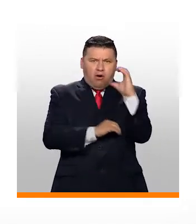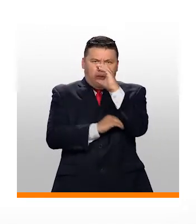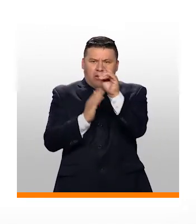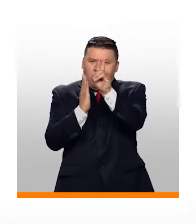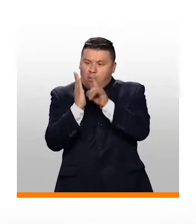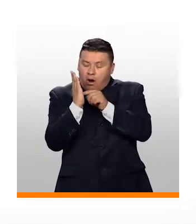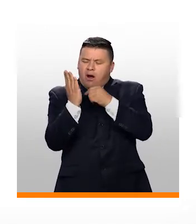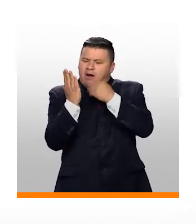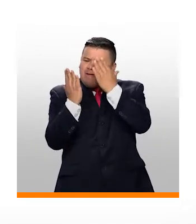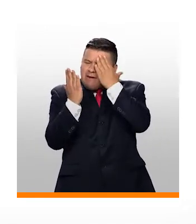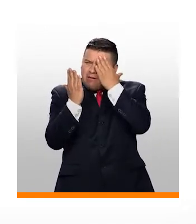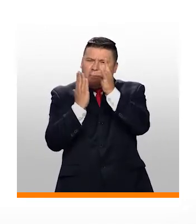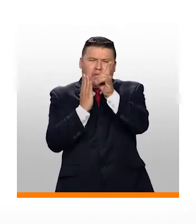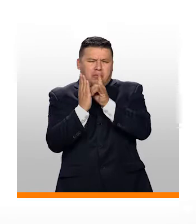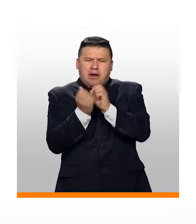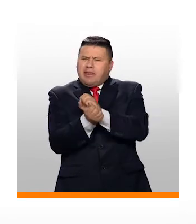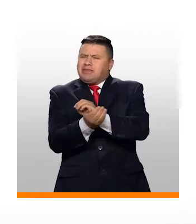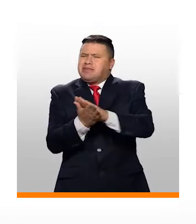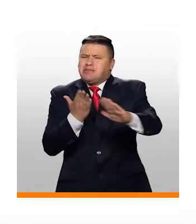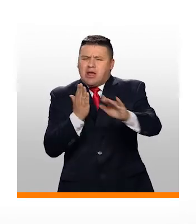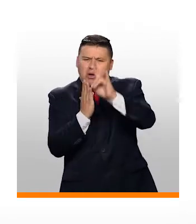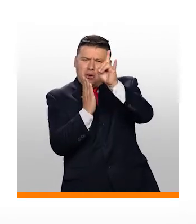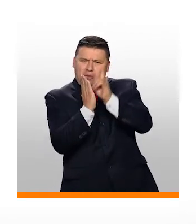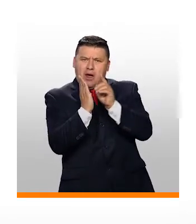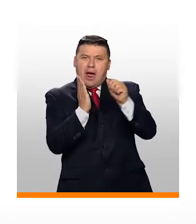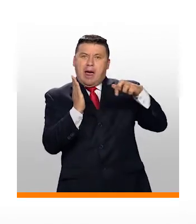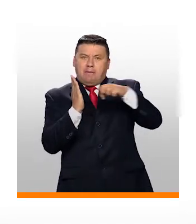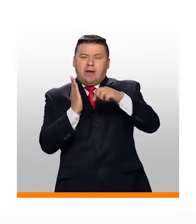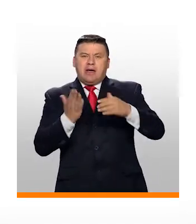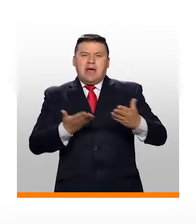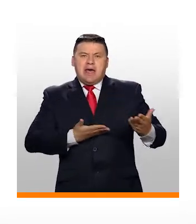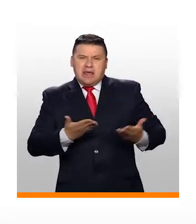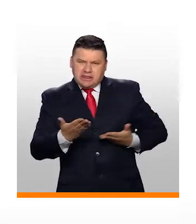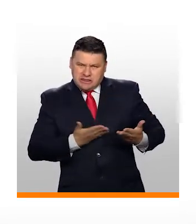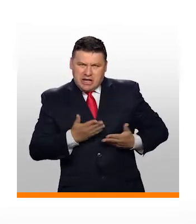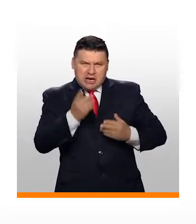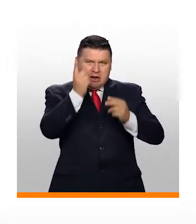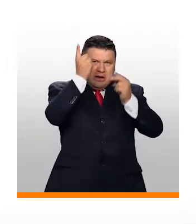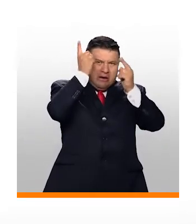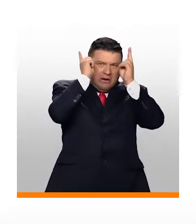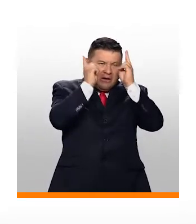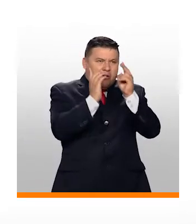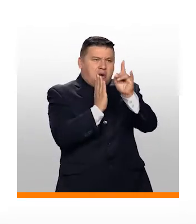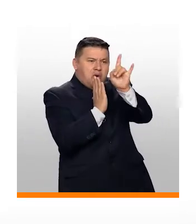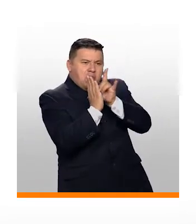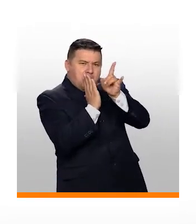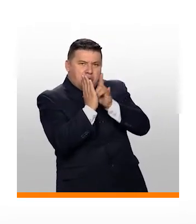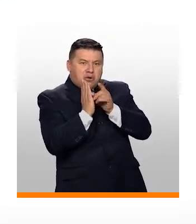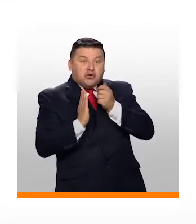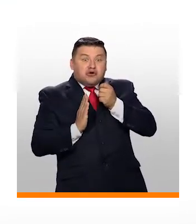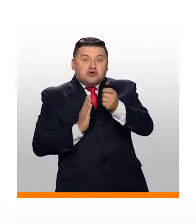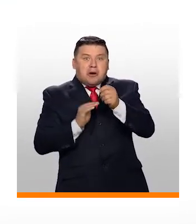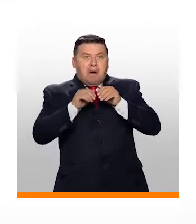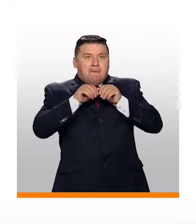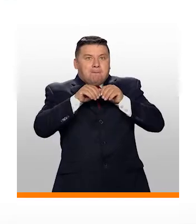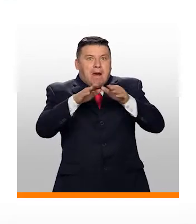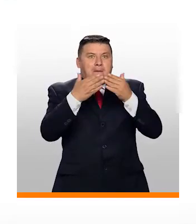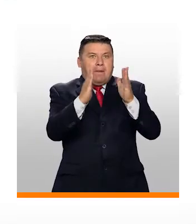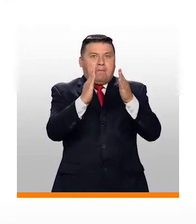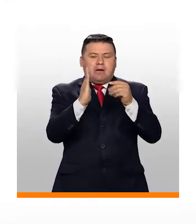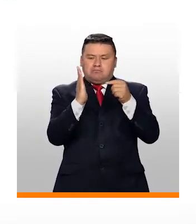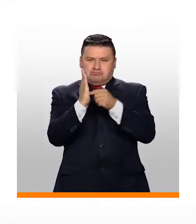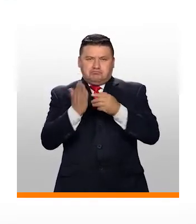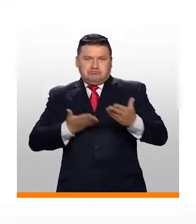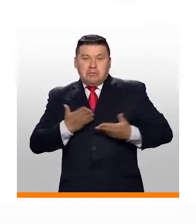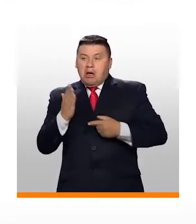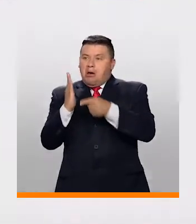dispositivos móviles que se puede descargar gratuitamente en las tiendas Android y en los próximos días también en las